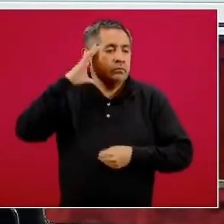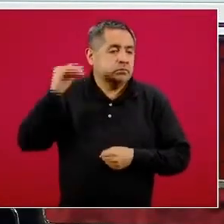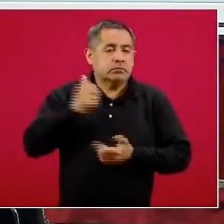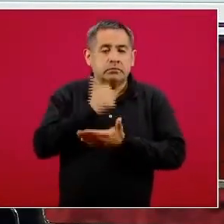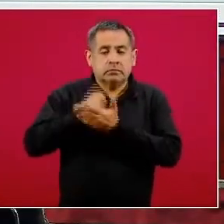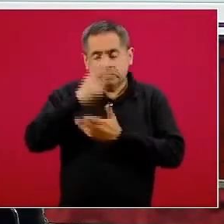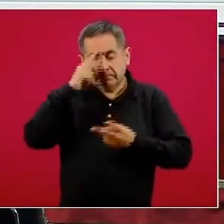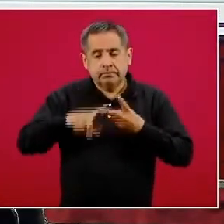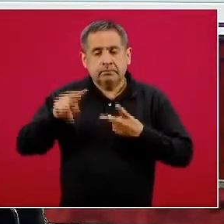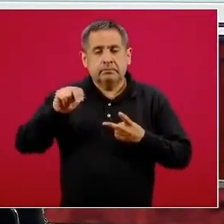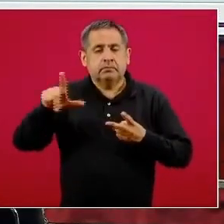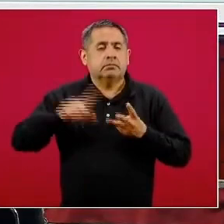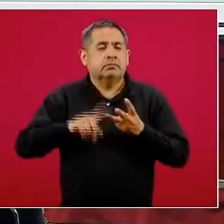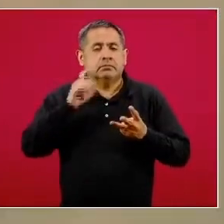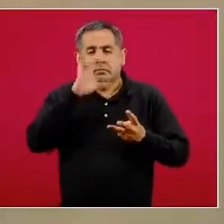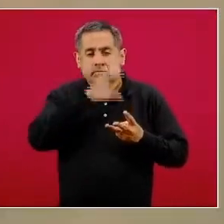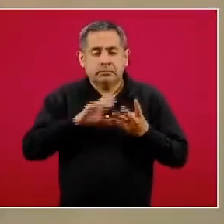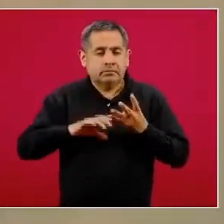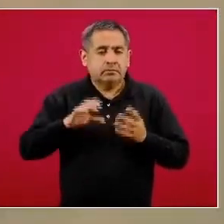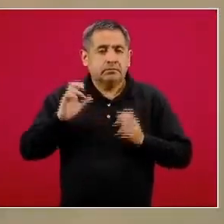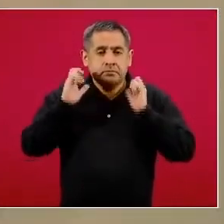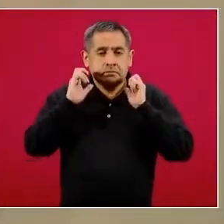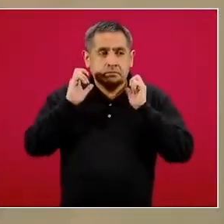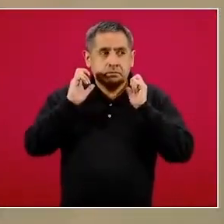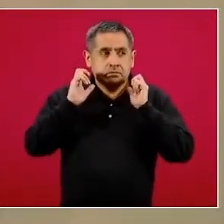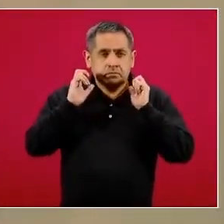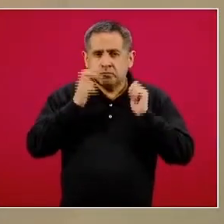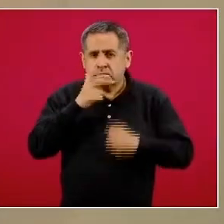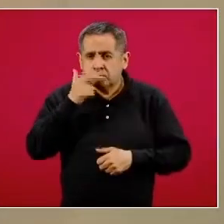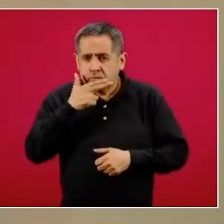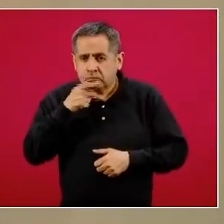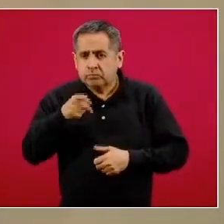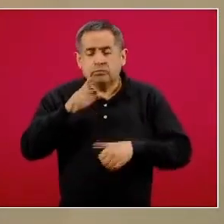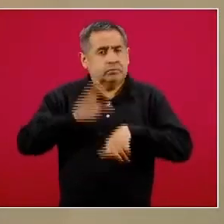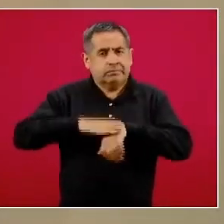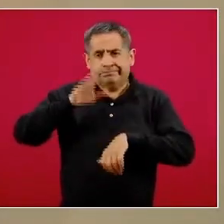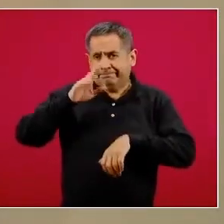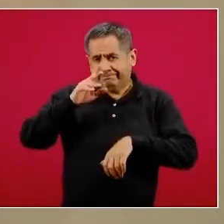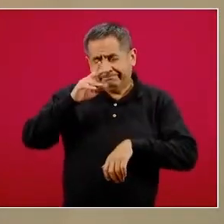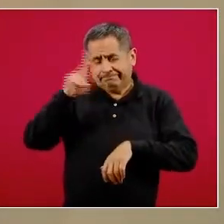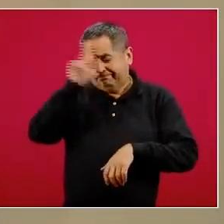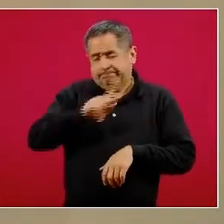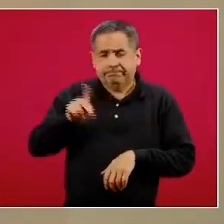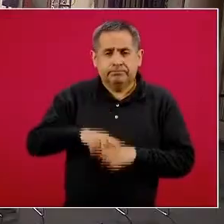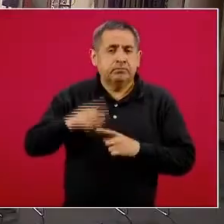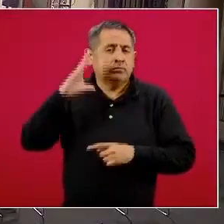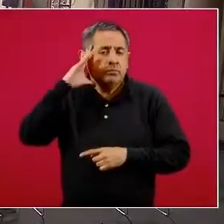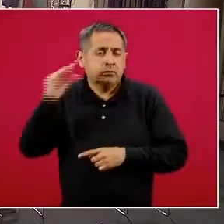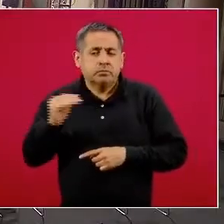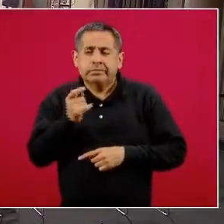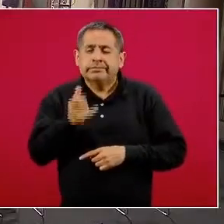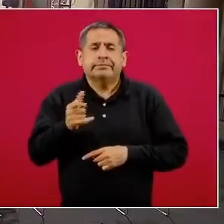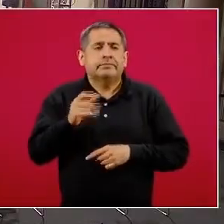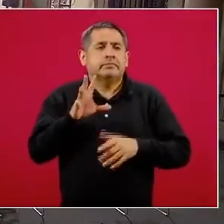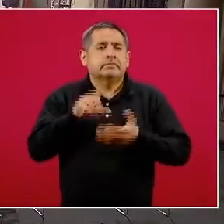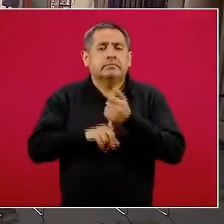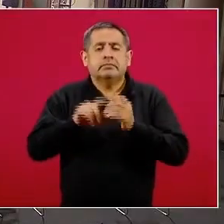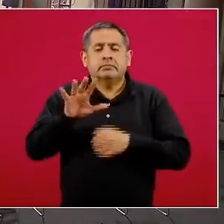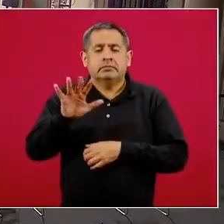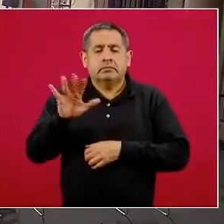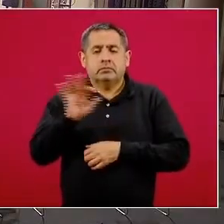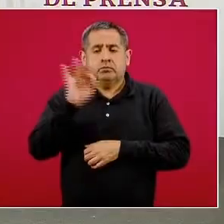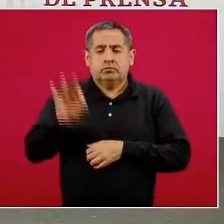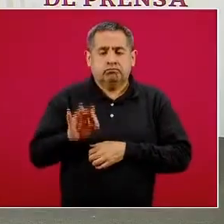León, Aguascalientes y Chihuahua los de mayor ocupación en este momento. Colima apenas llegando al